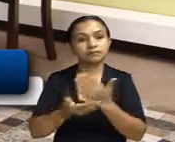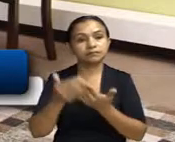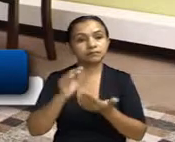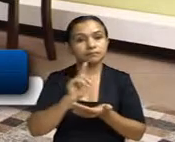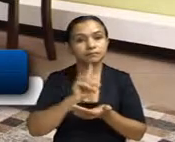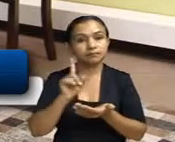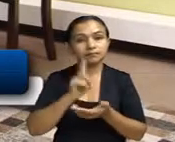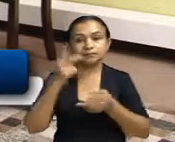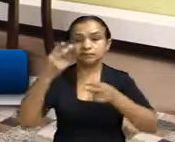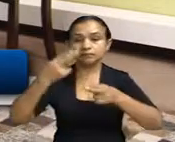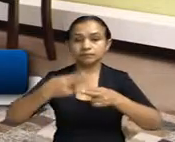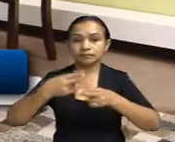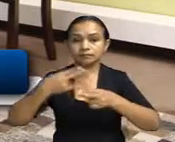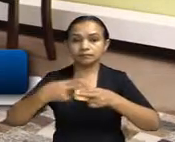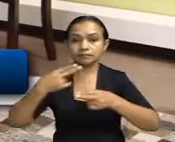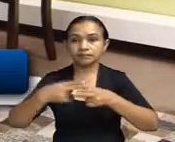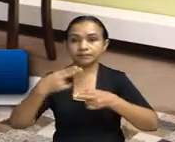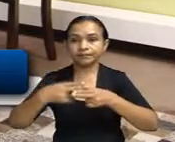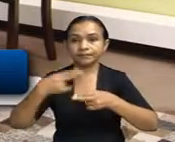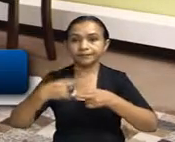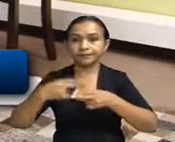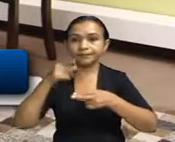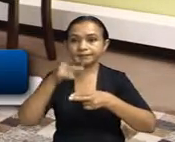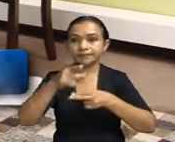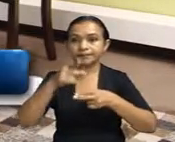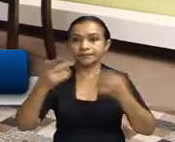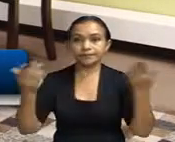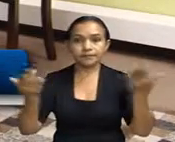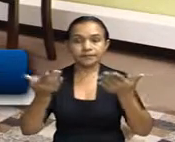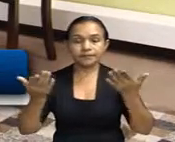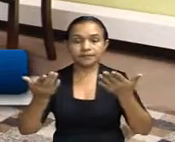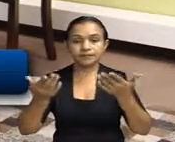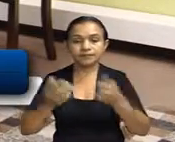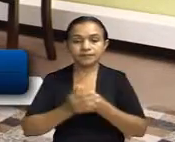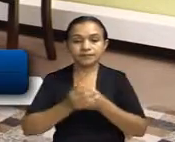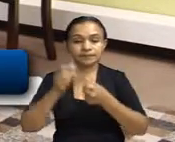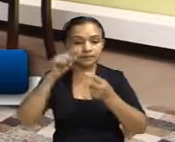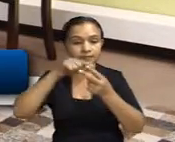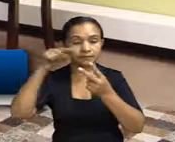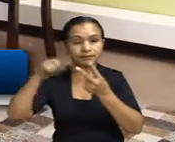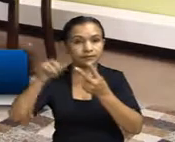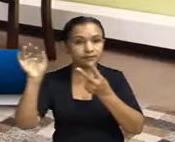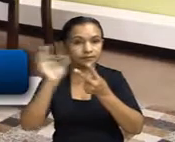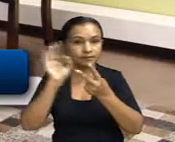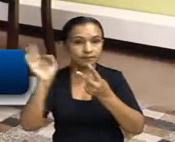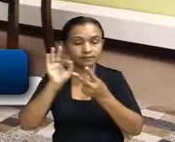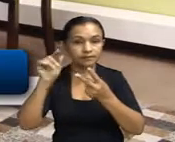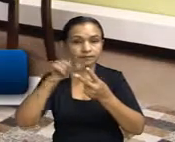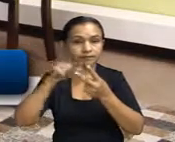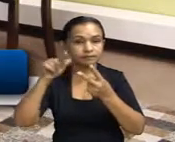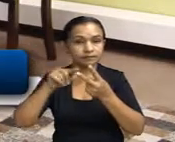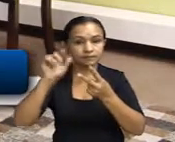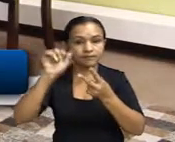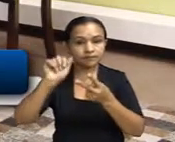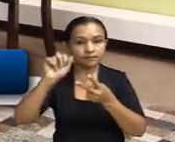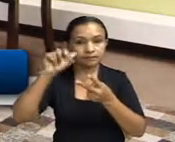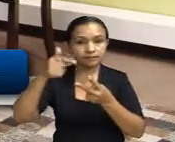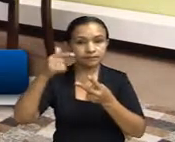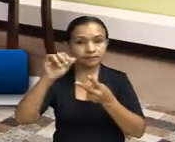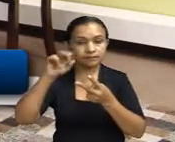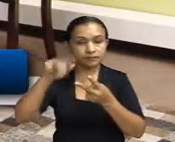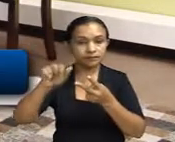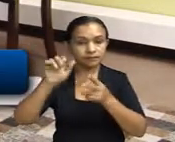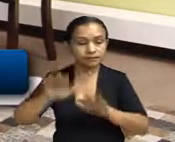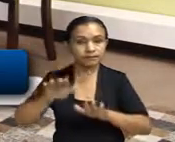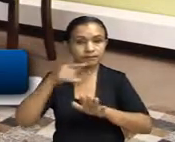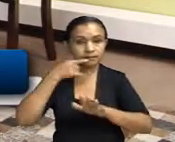se llama, eso precisamente lo que dices tú, Miguel, es en dos tipos de clasificación. Ay, la angina de tipo. Pecho estable es así como